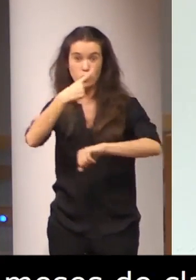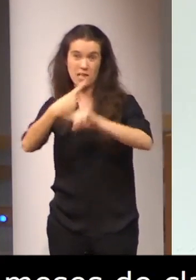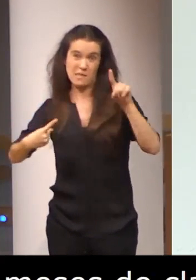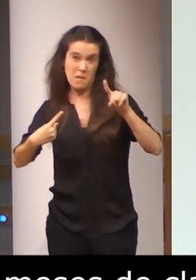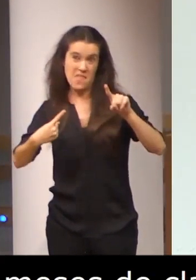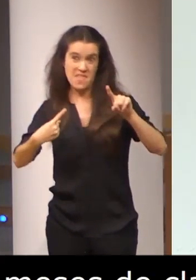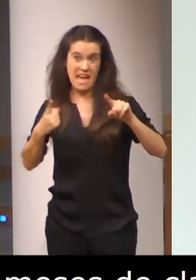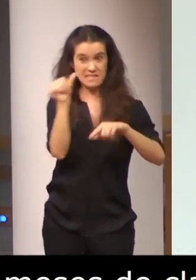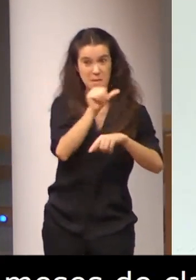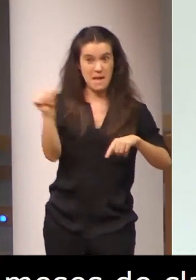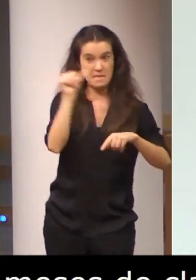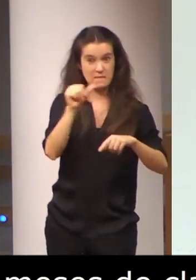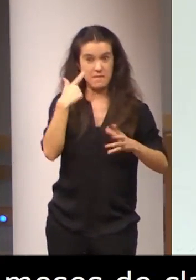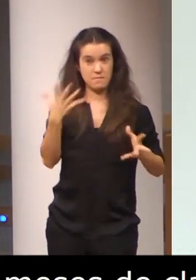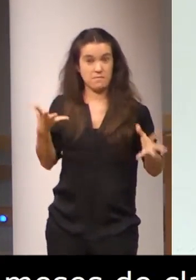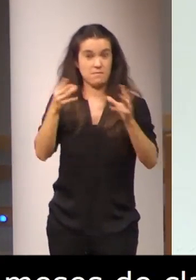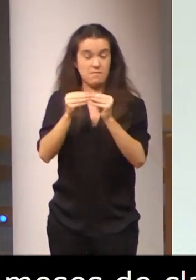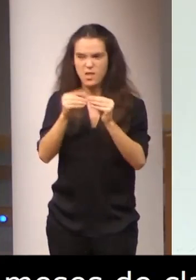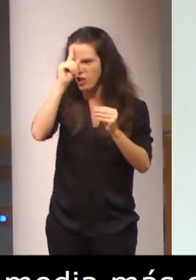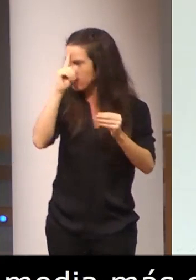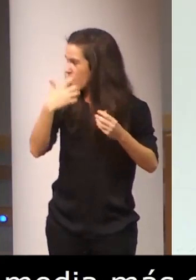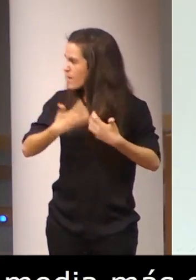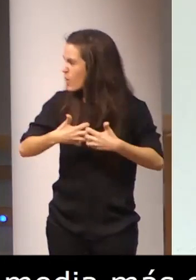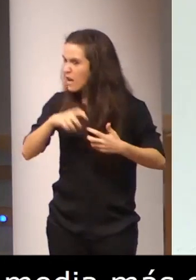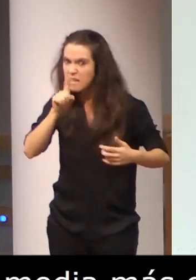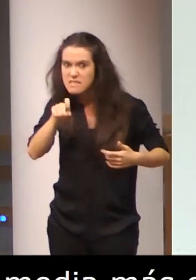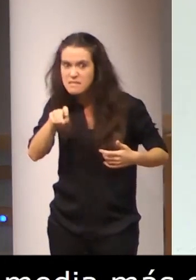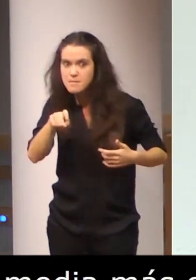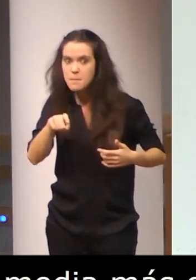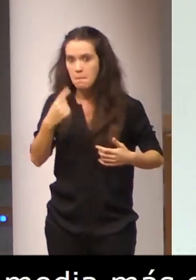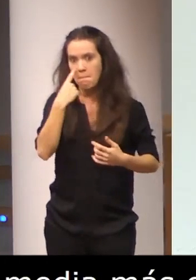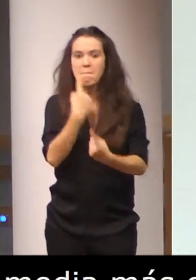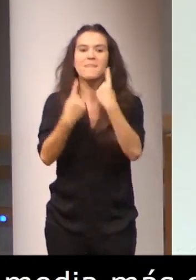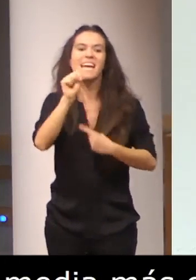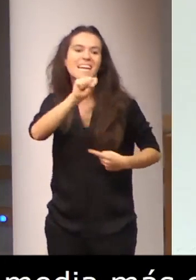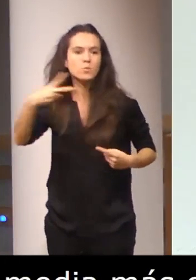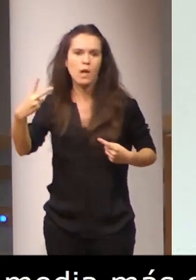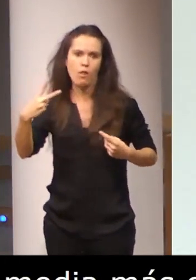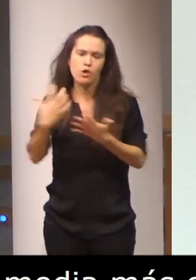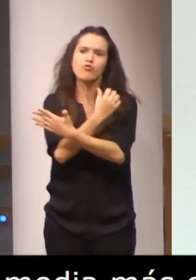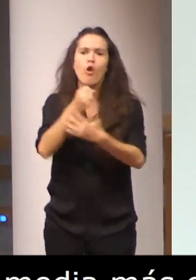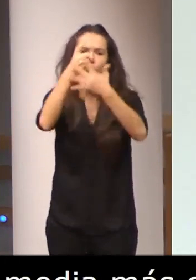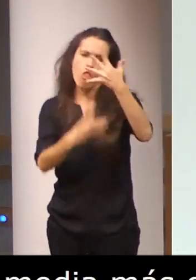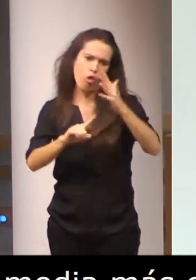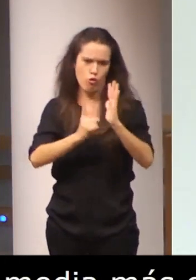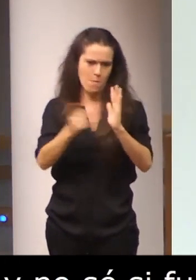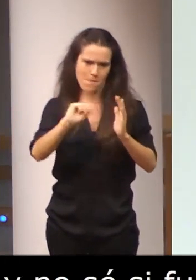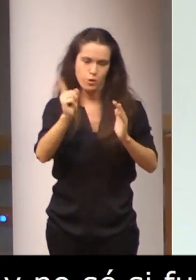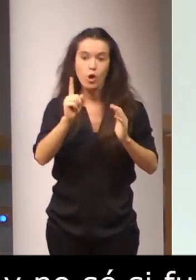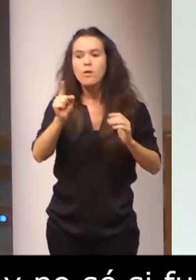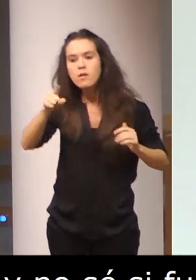semana, y esto, no sé si funcionará. Estos serían algunos de los resultados, no los voy a poner enteros, ¿no? Entonces, ellos